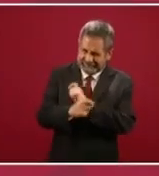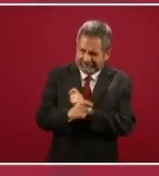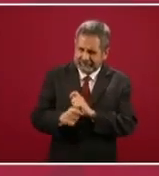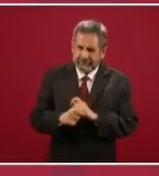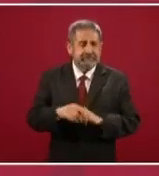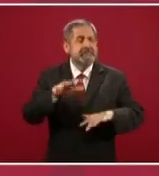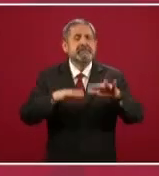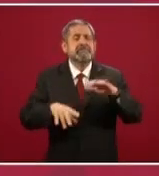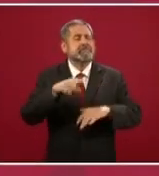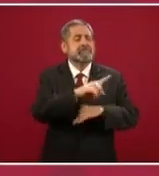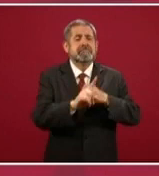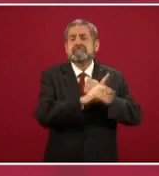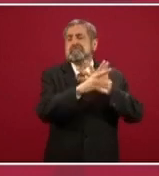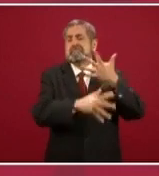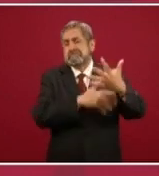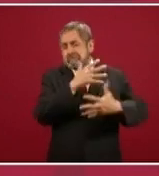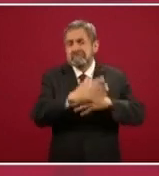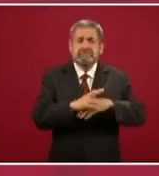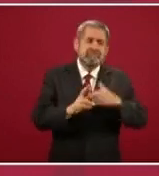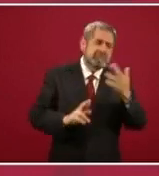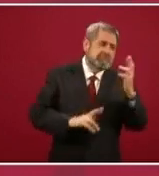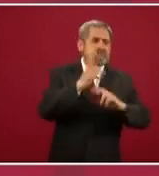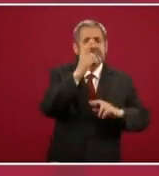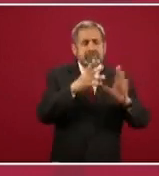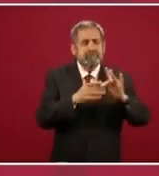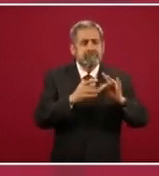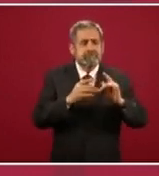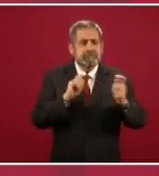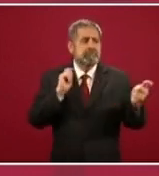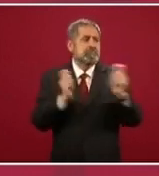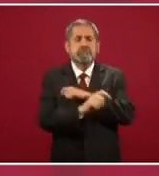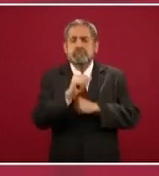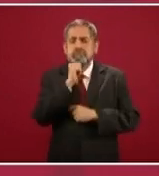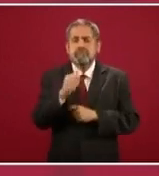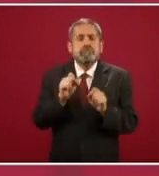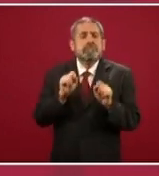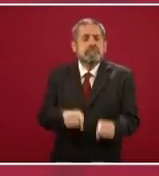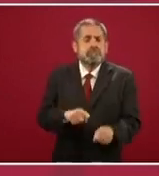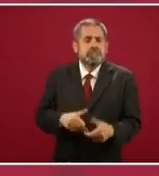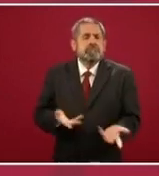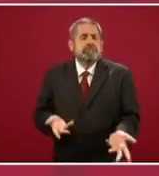hay violencia, hay revoluciones y no hay cambios.